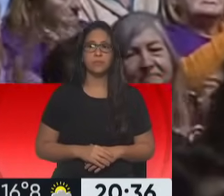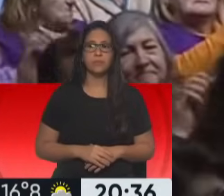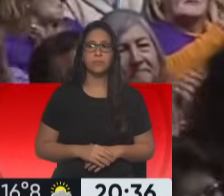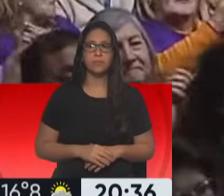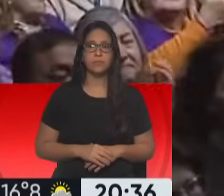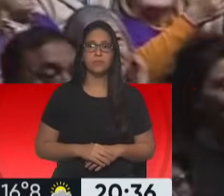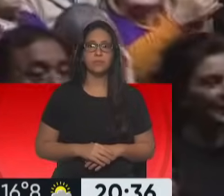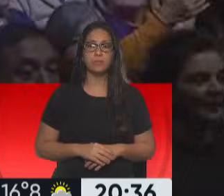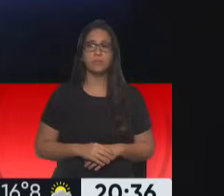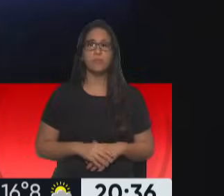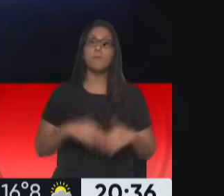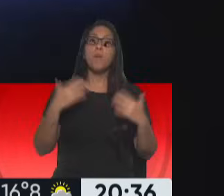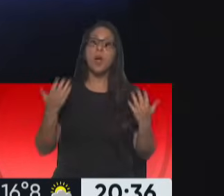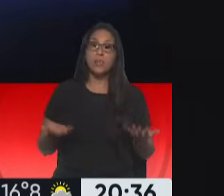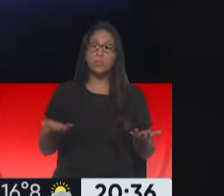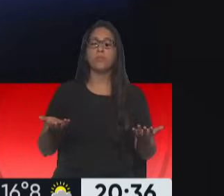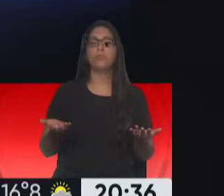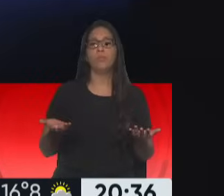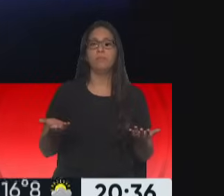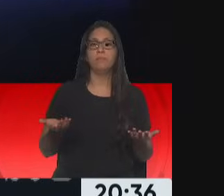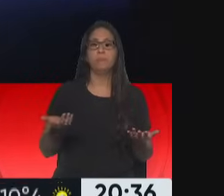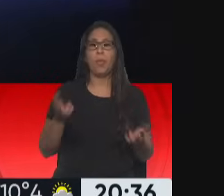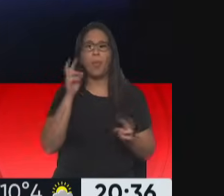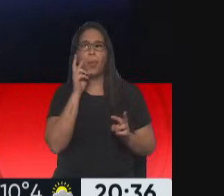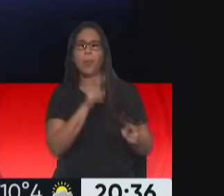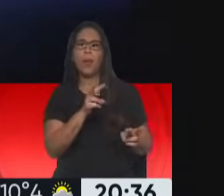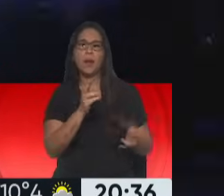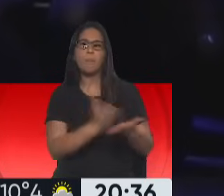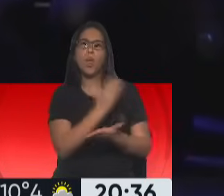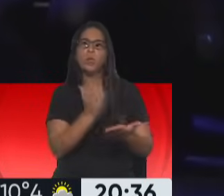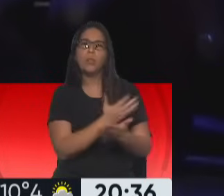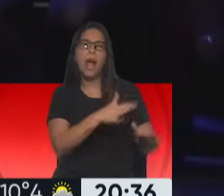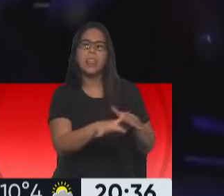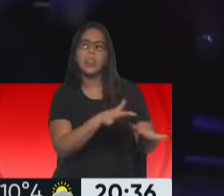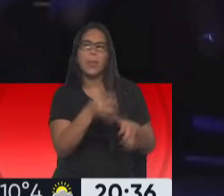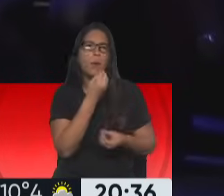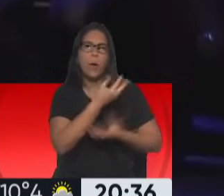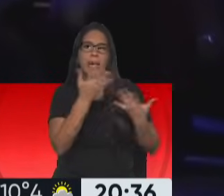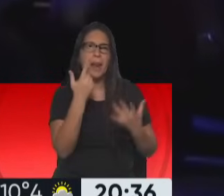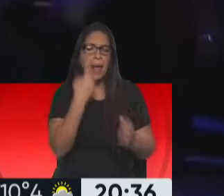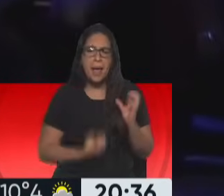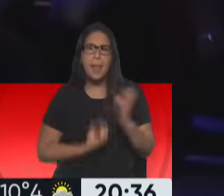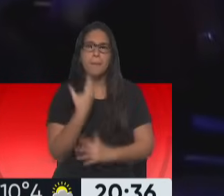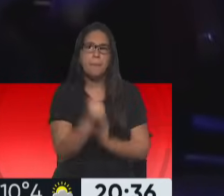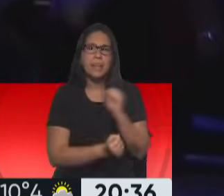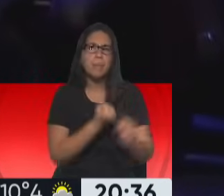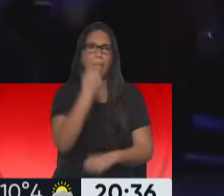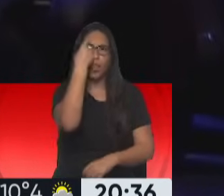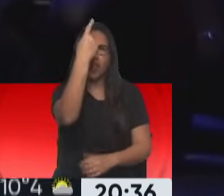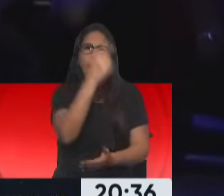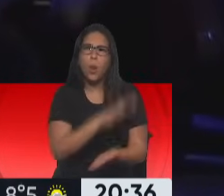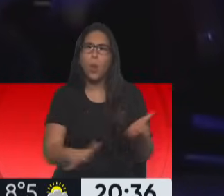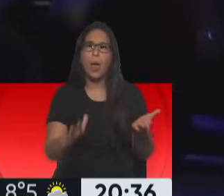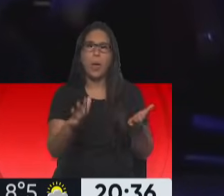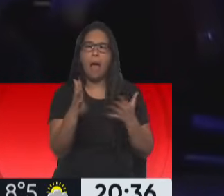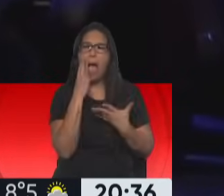Es por eso que siempre que ven una actividad productiva, cualquier emprendimiento, cualquier idea nueva, cualquier